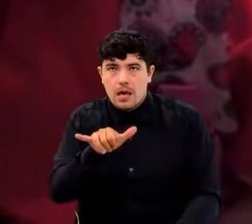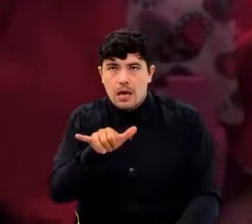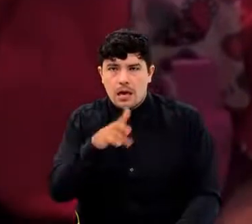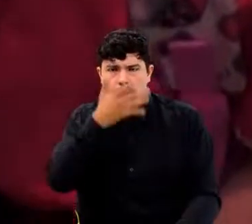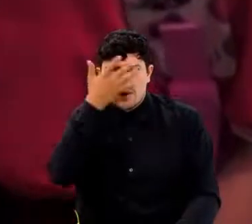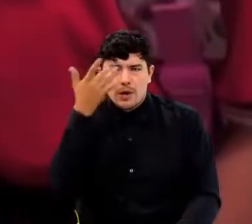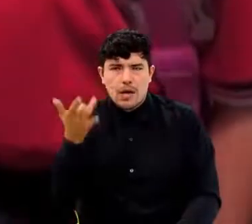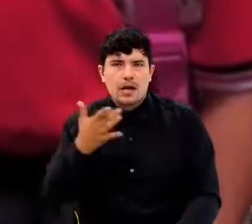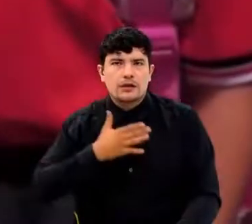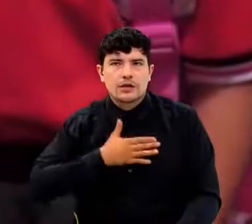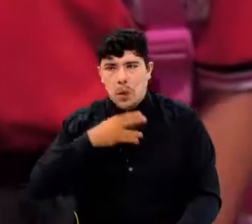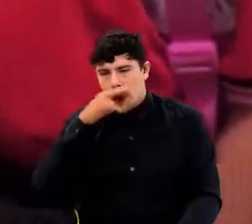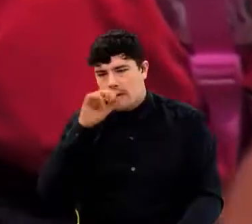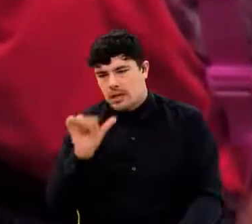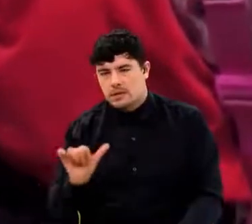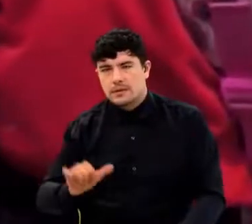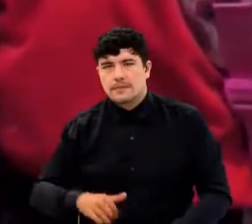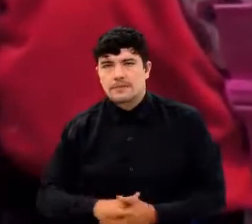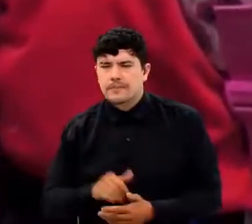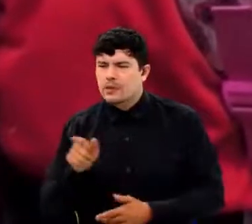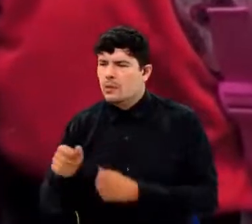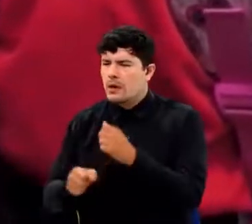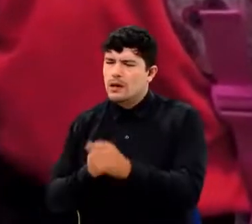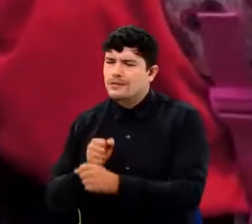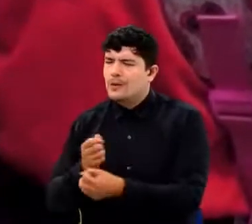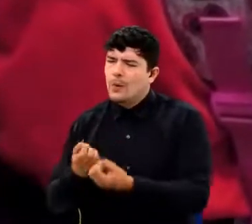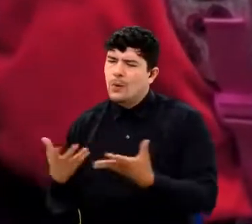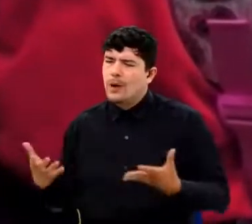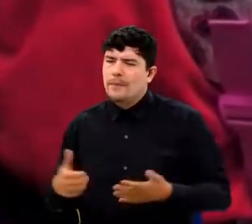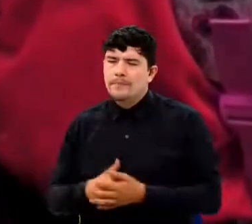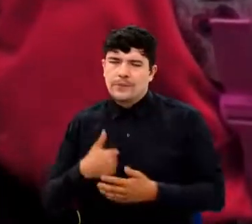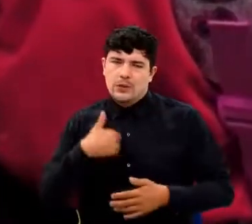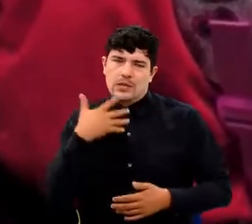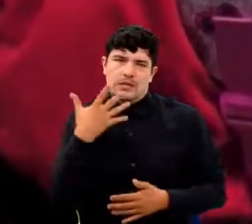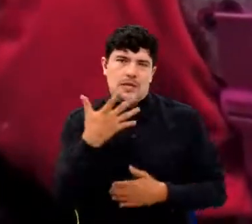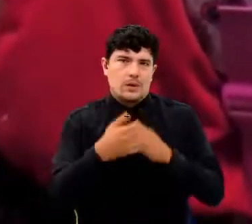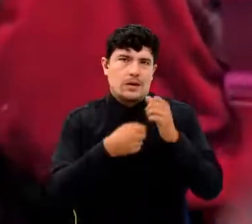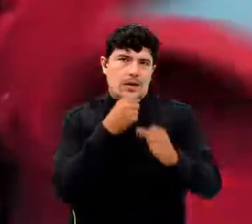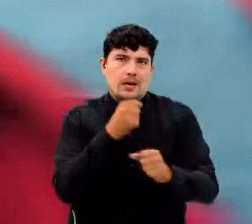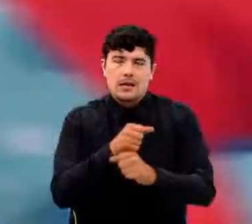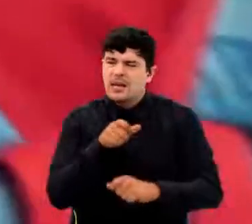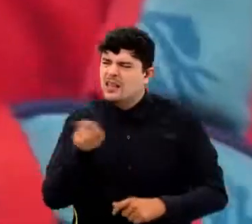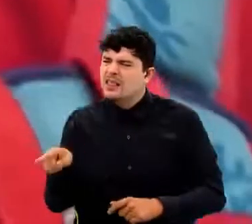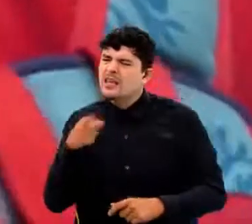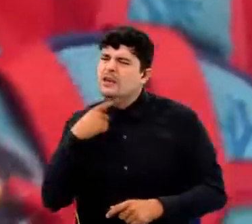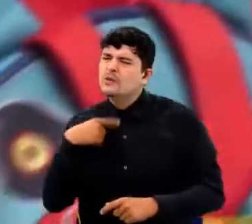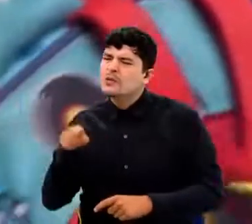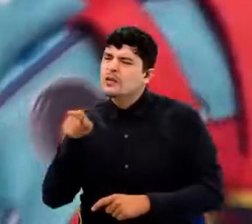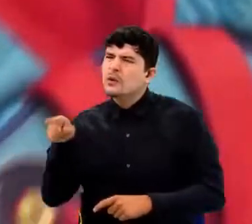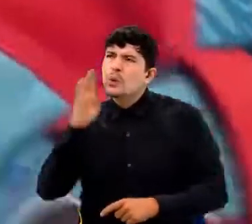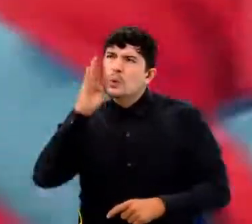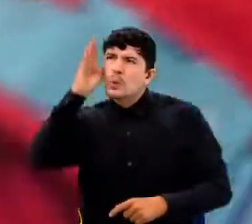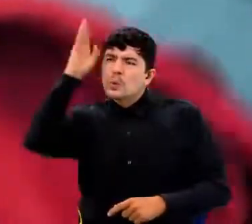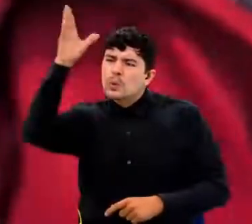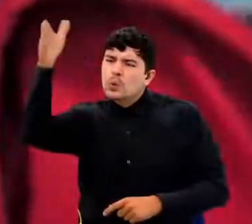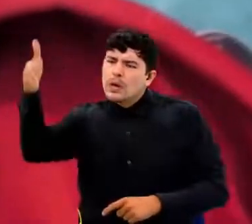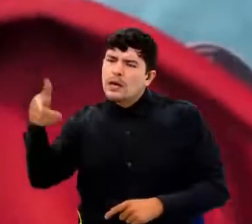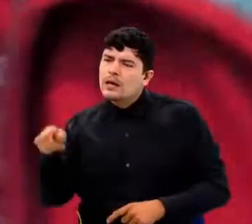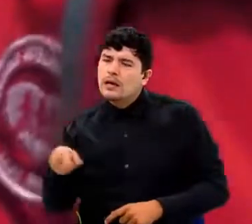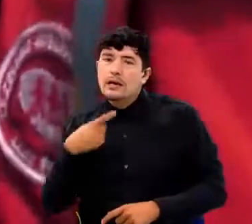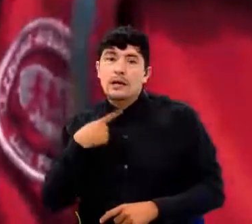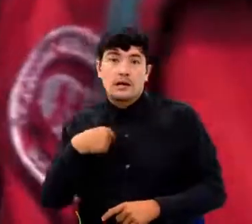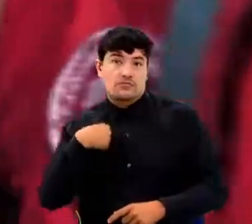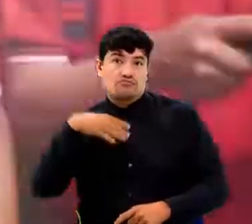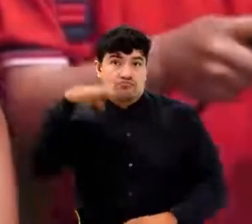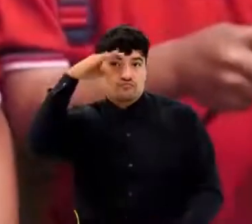Angeli porque soy una niña. ¿Cuántos años tienes, Angeli? 5. ¿Y qué te gustaría hacer de grande?